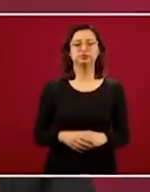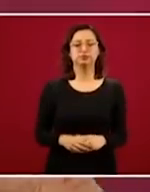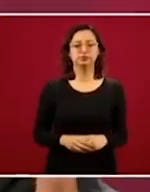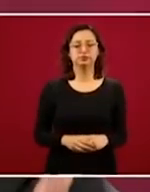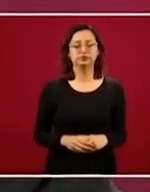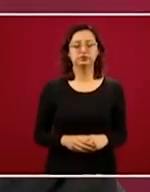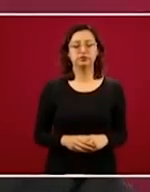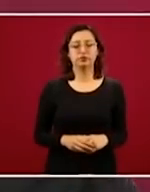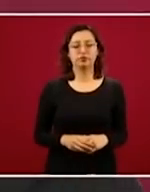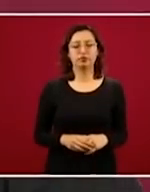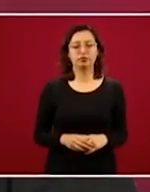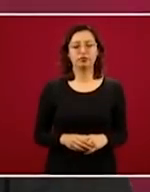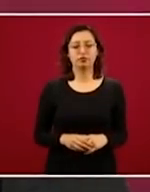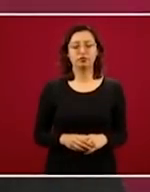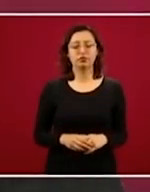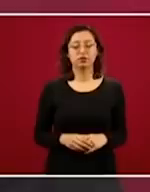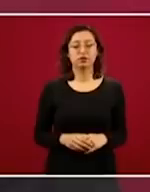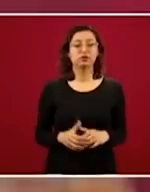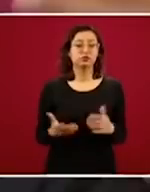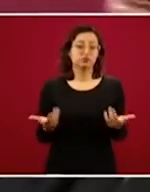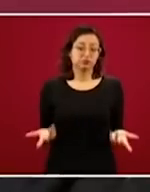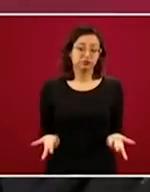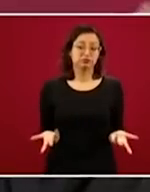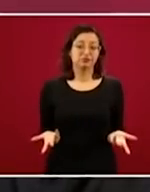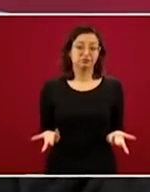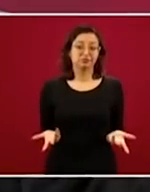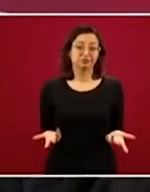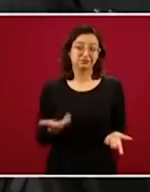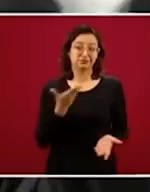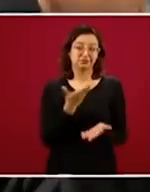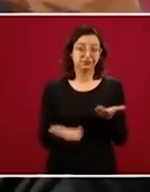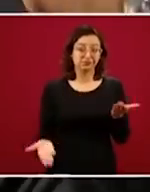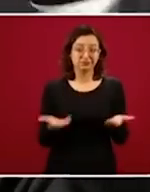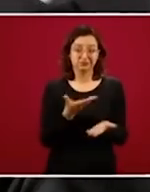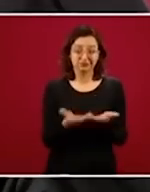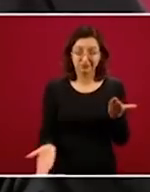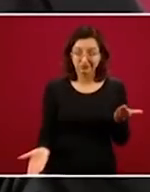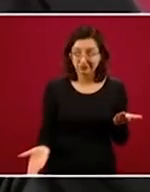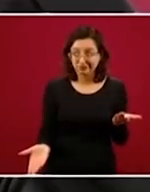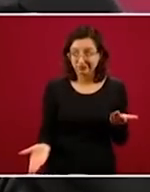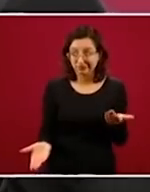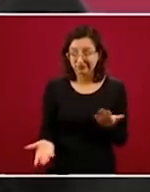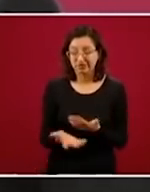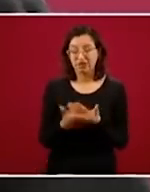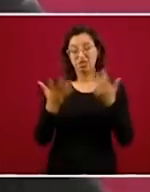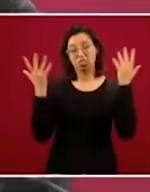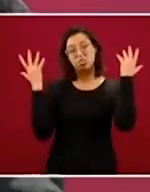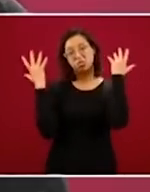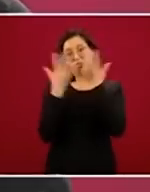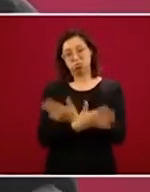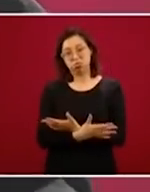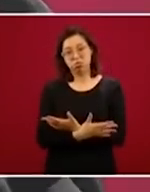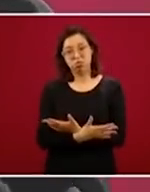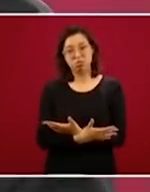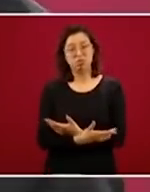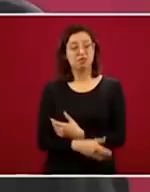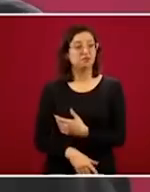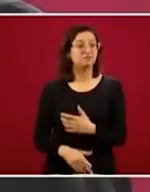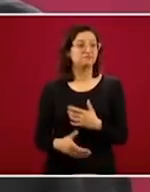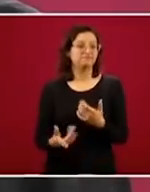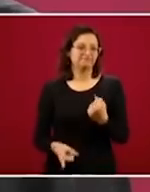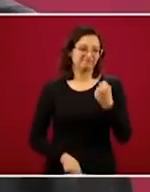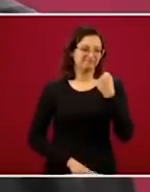por eso estamos enfrentando y esta